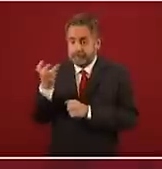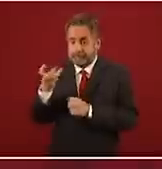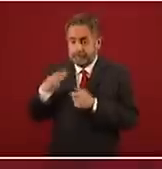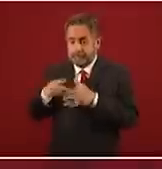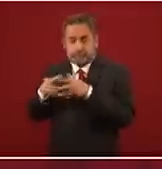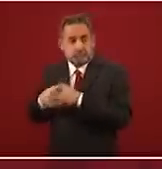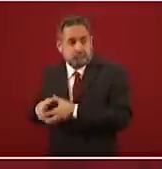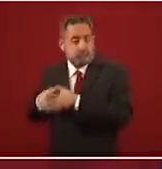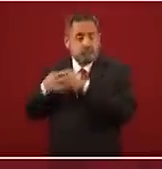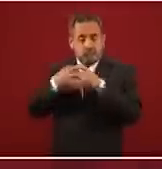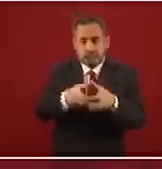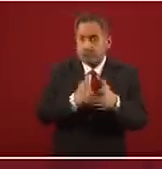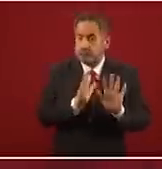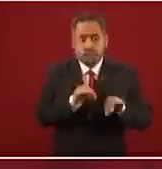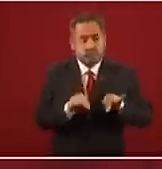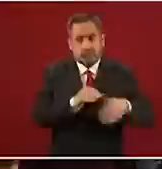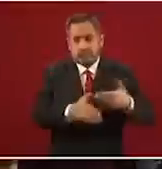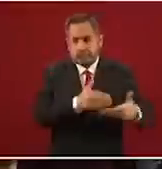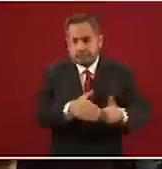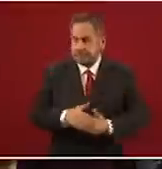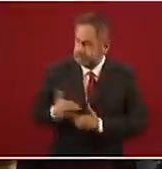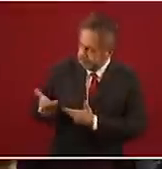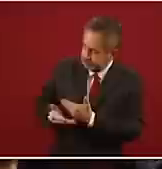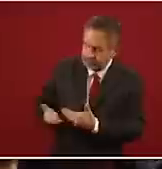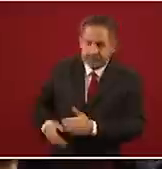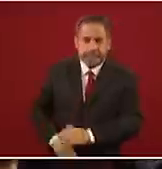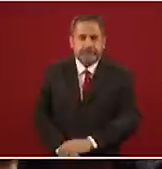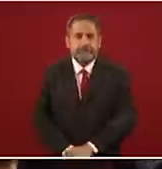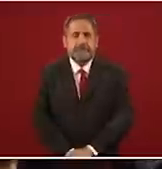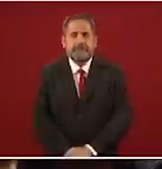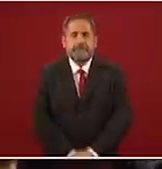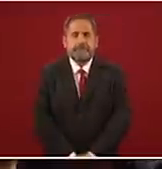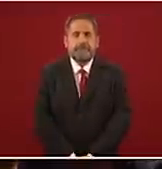que ya están trabajando el día de hoy. Señor.